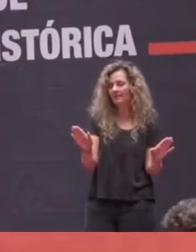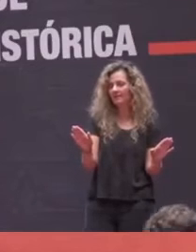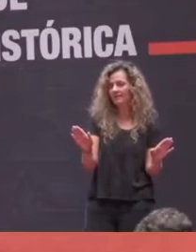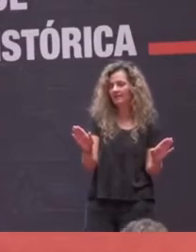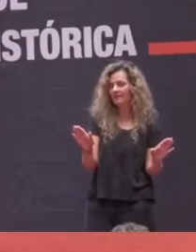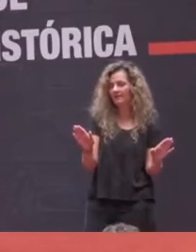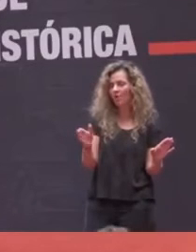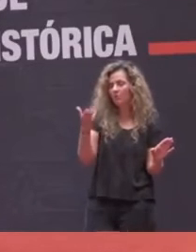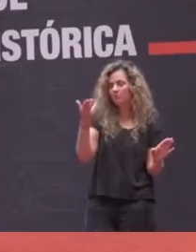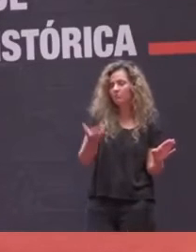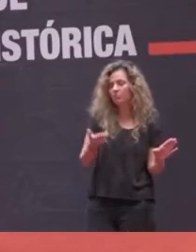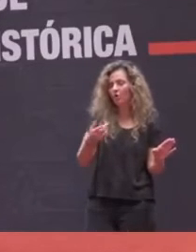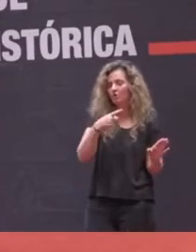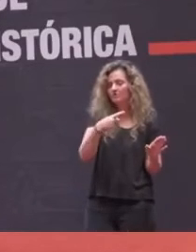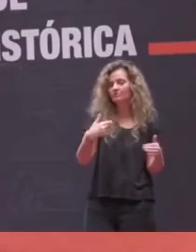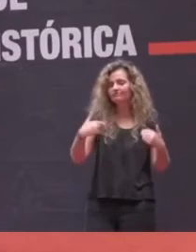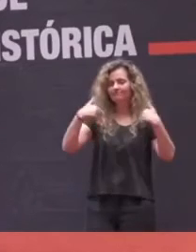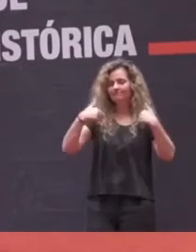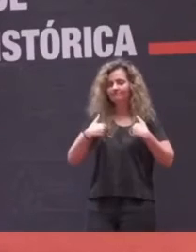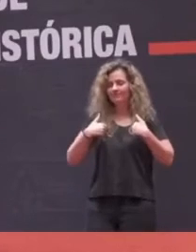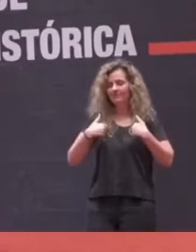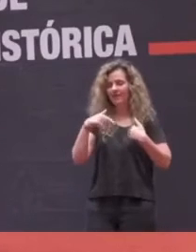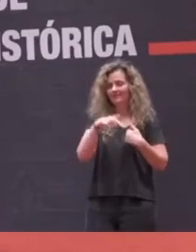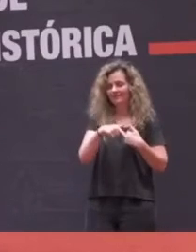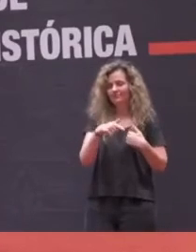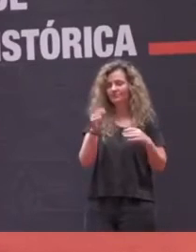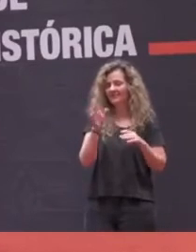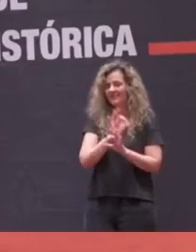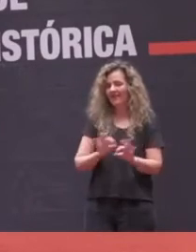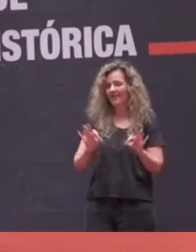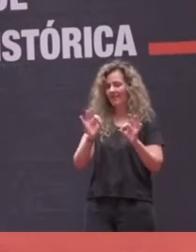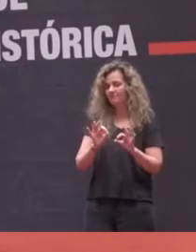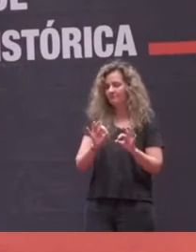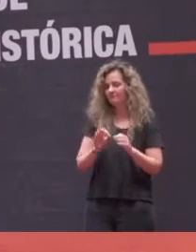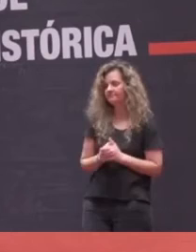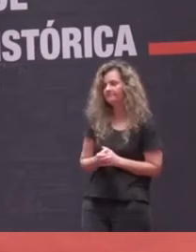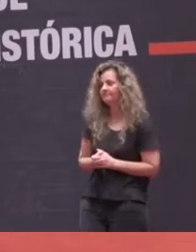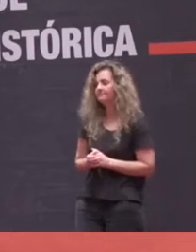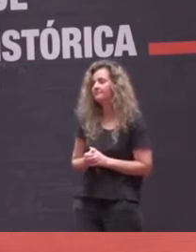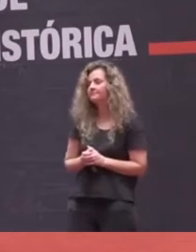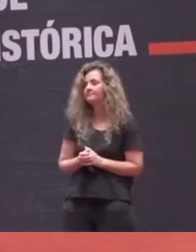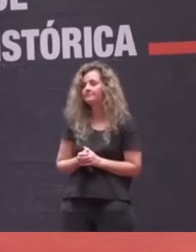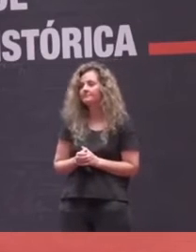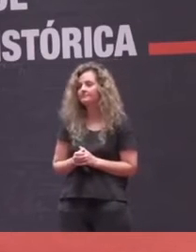a relevancia o puesto que tenía ningún ni otro, ninguna.